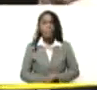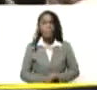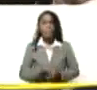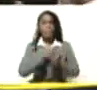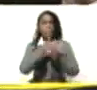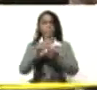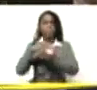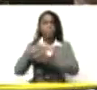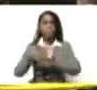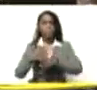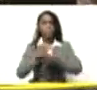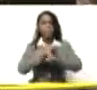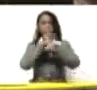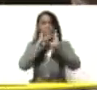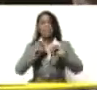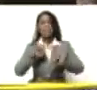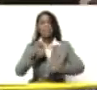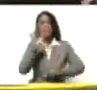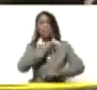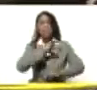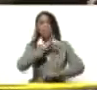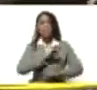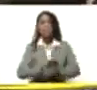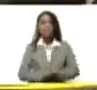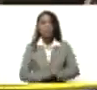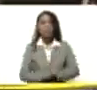compartida, de felicidad social.